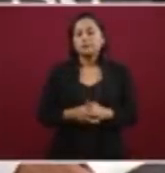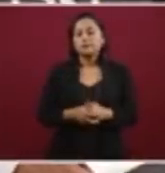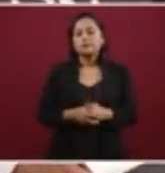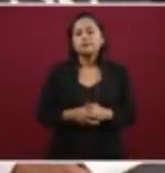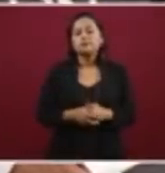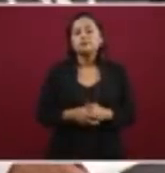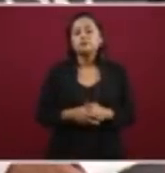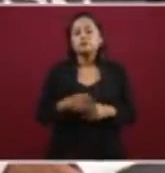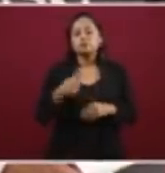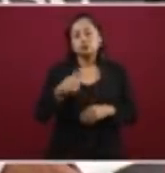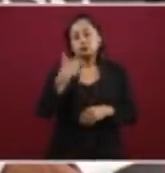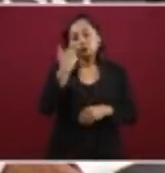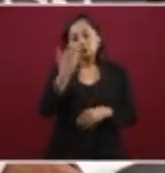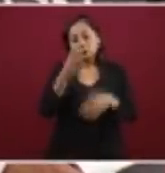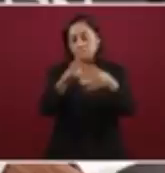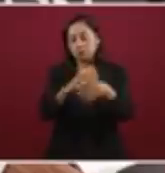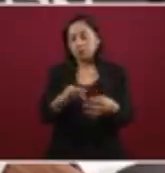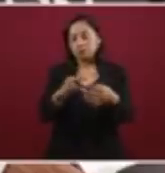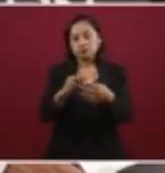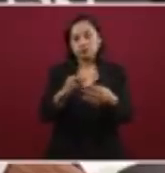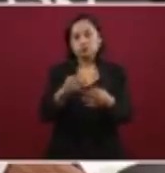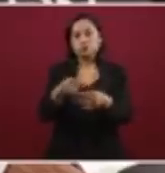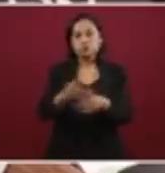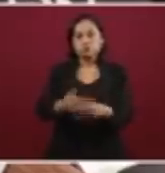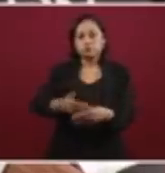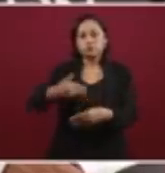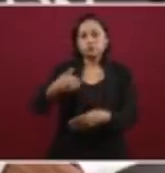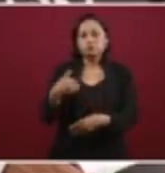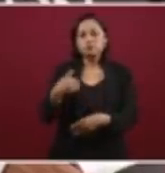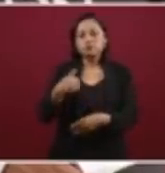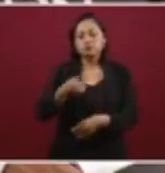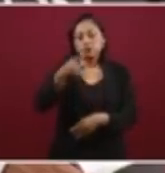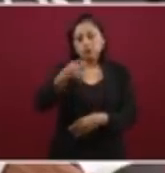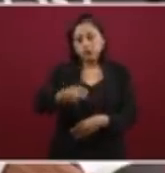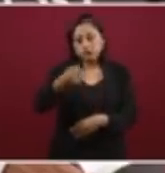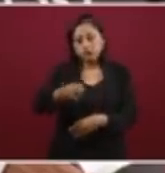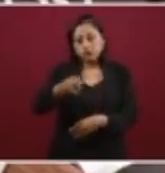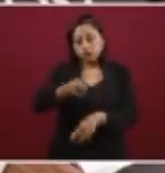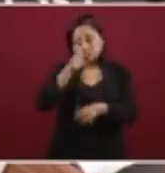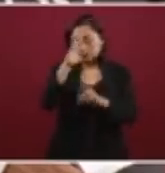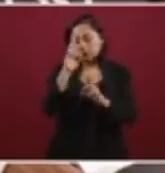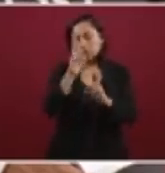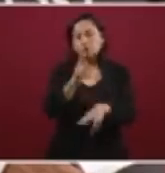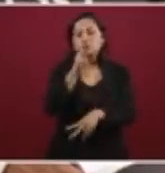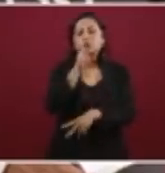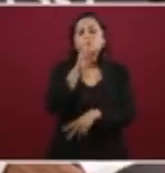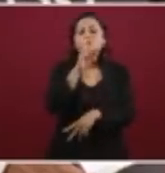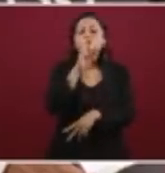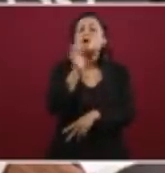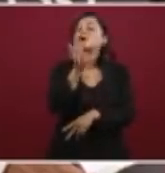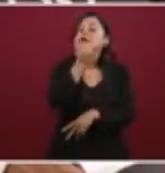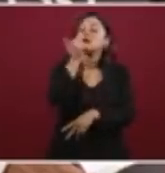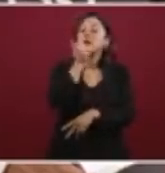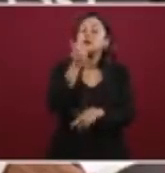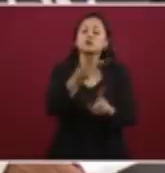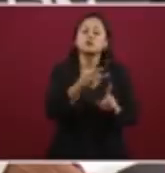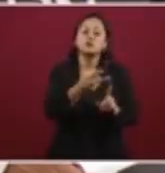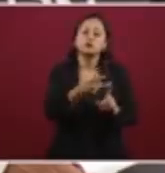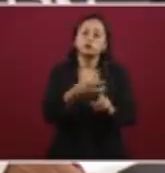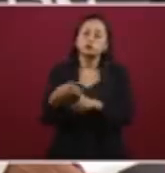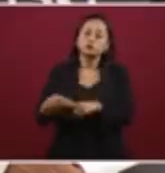quisiera abrir con un saludo respetuoso hacia los familiares a las madres ya los padres que el día de hoy es un